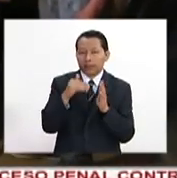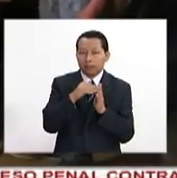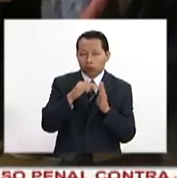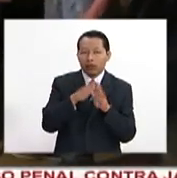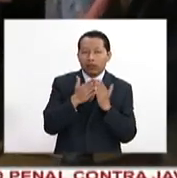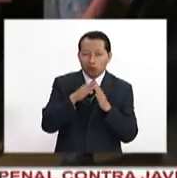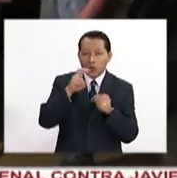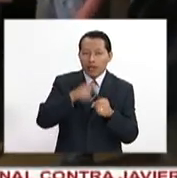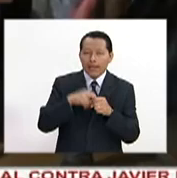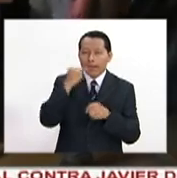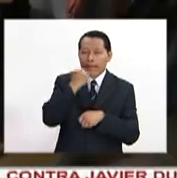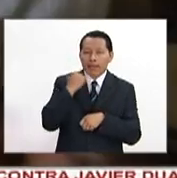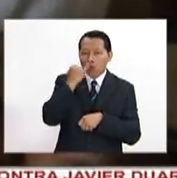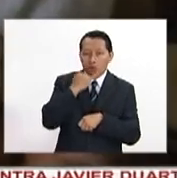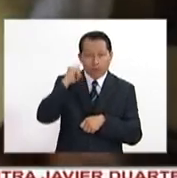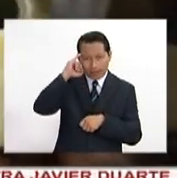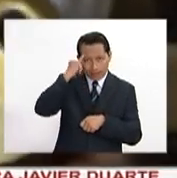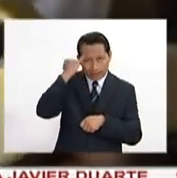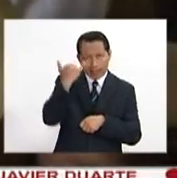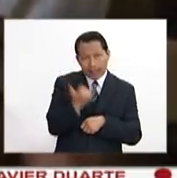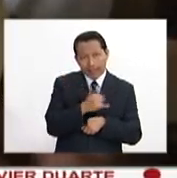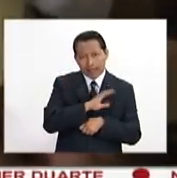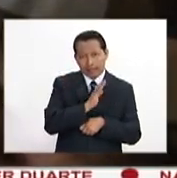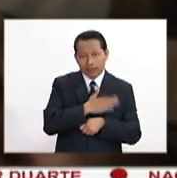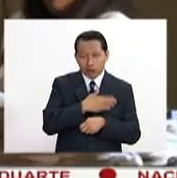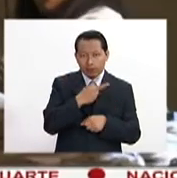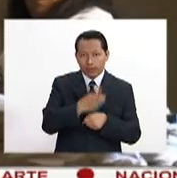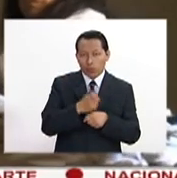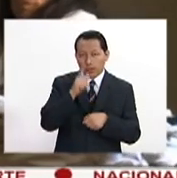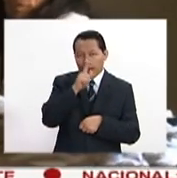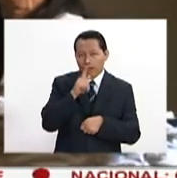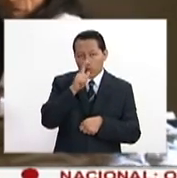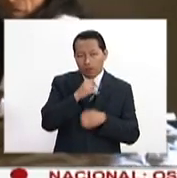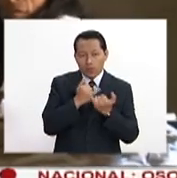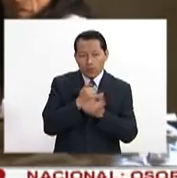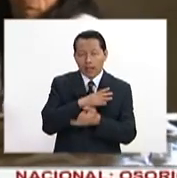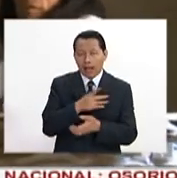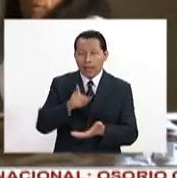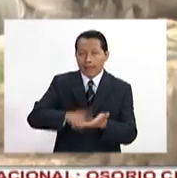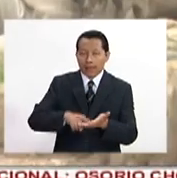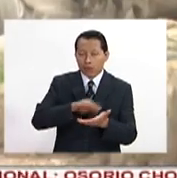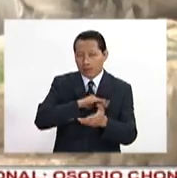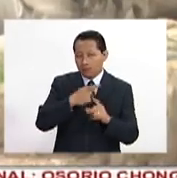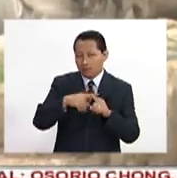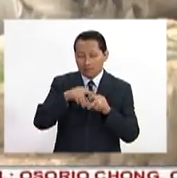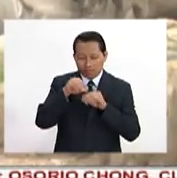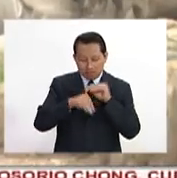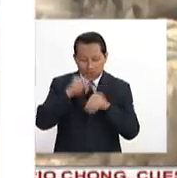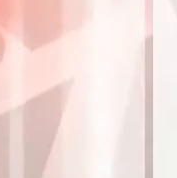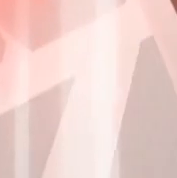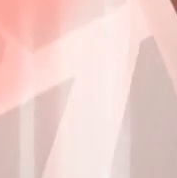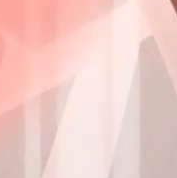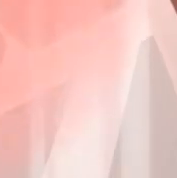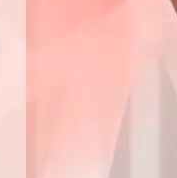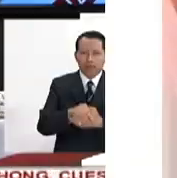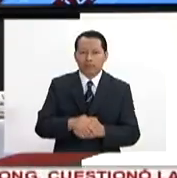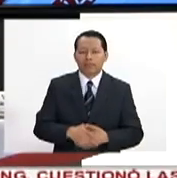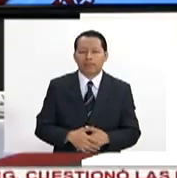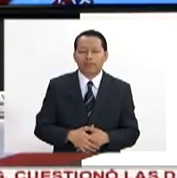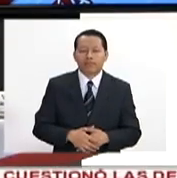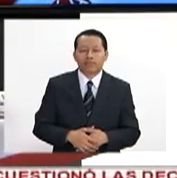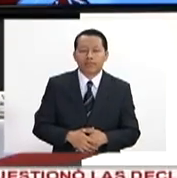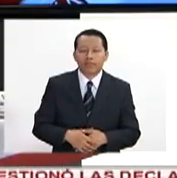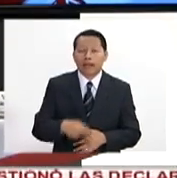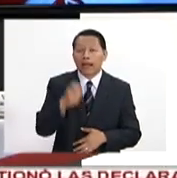ejemplares en lenguas indígenas y en español como segunda lengua, con contenidos innovadores y culturales.